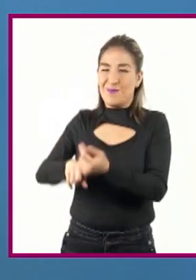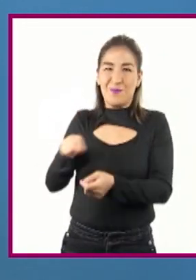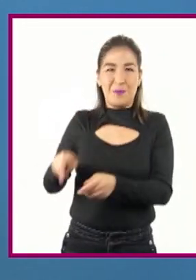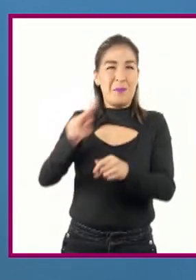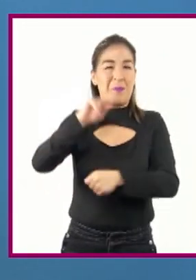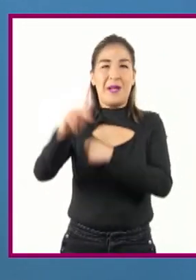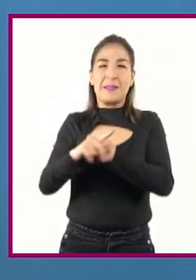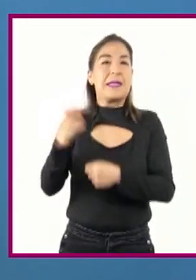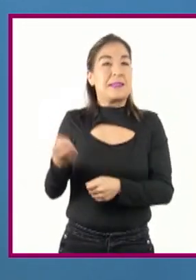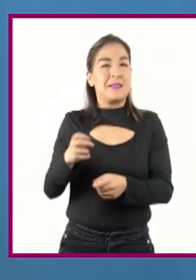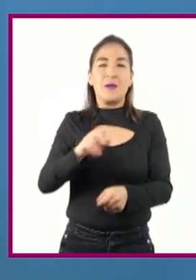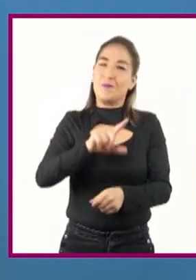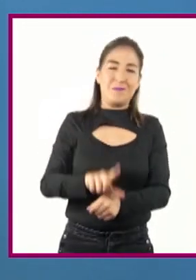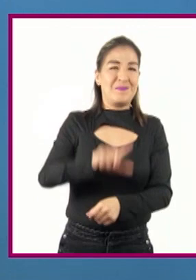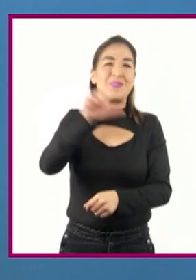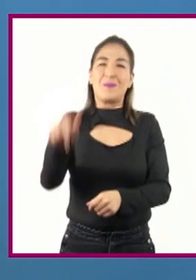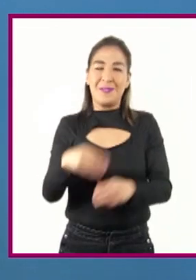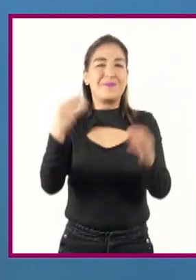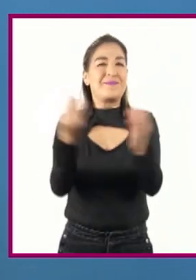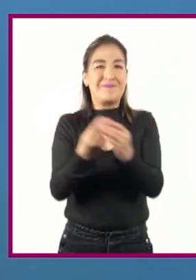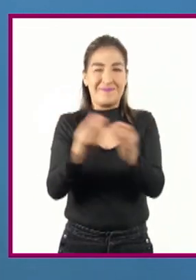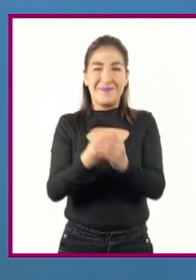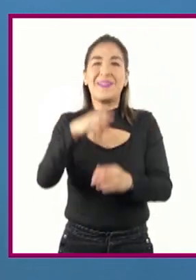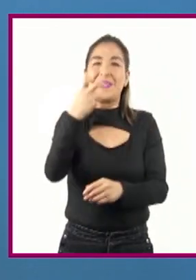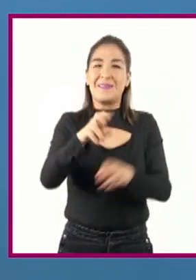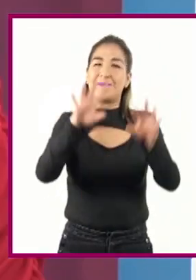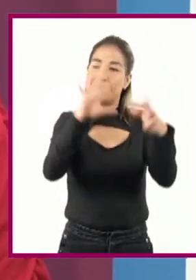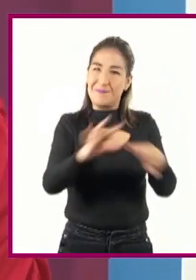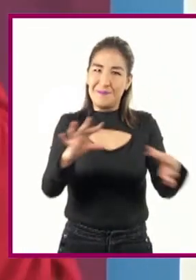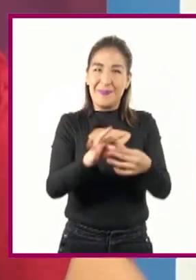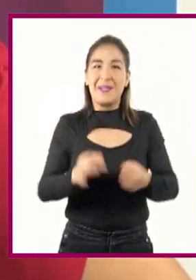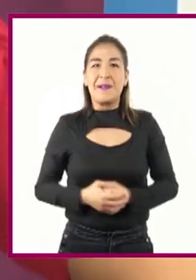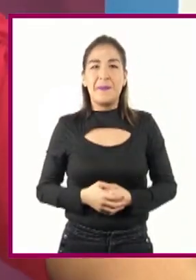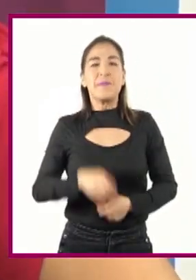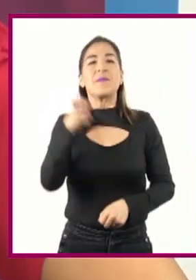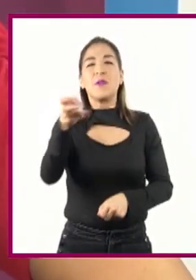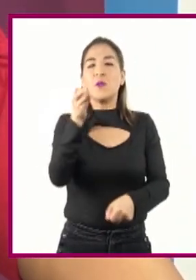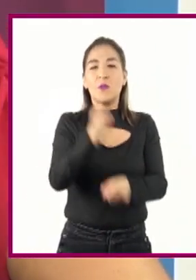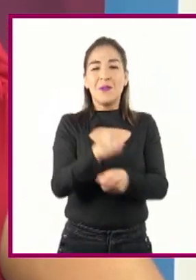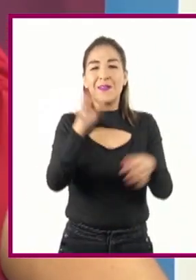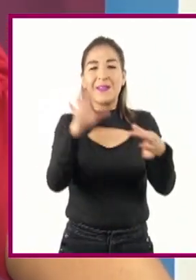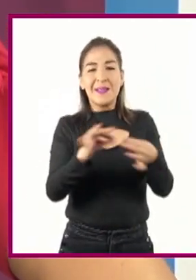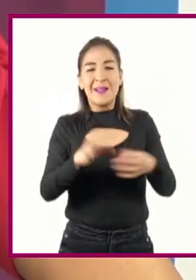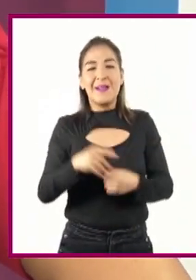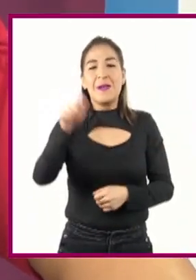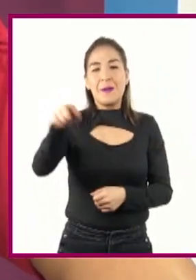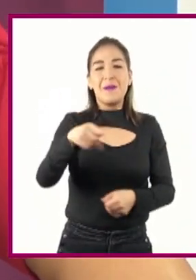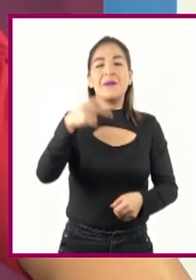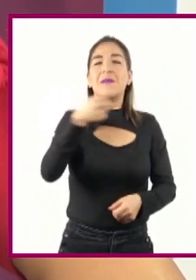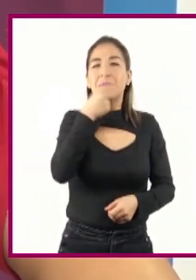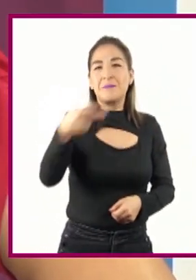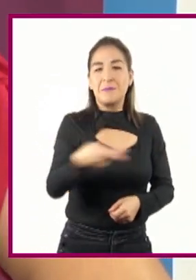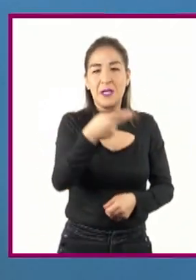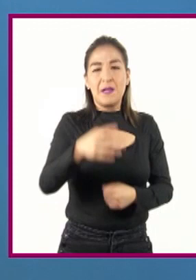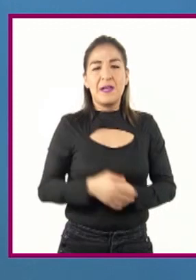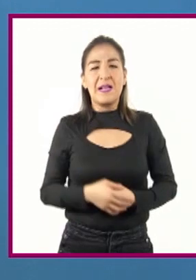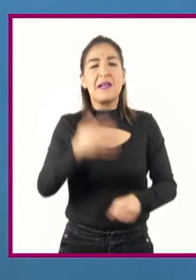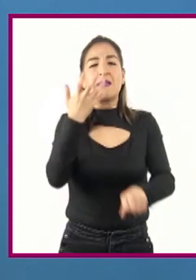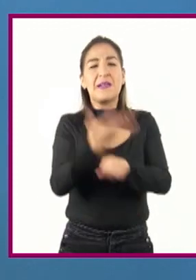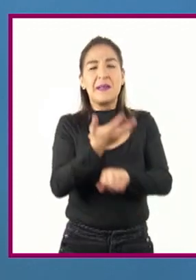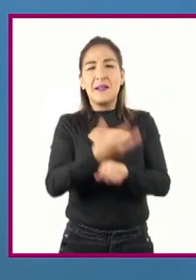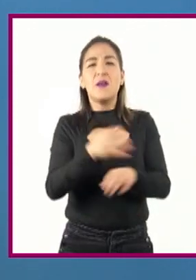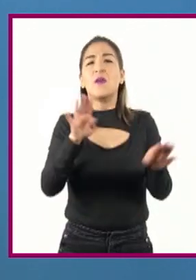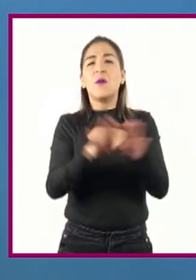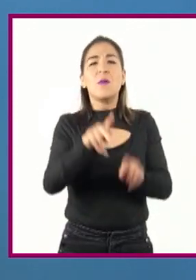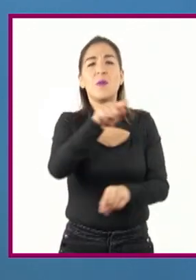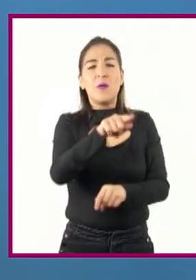tema lo veremos en la siguiente sesión. Volviendo a tu pregunta, en un principio, los Estados Unidos de